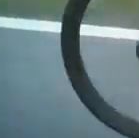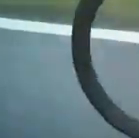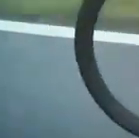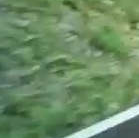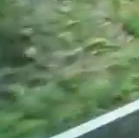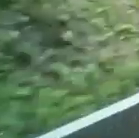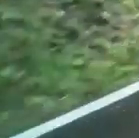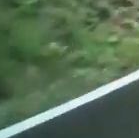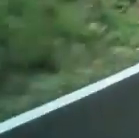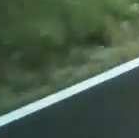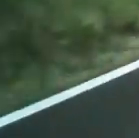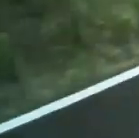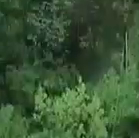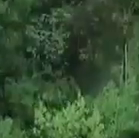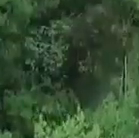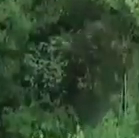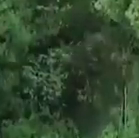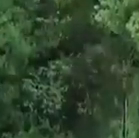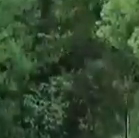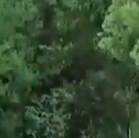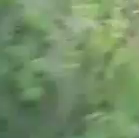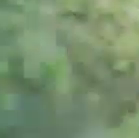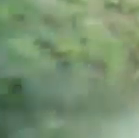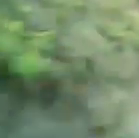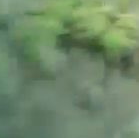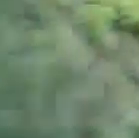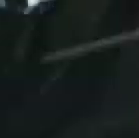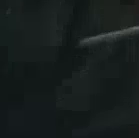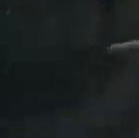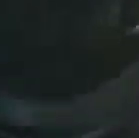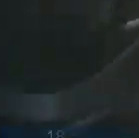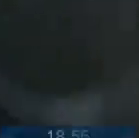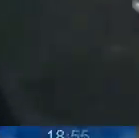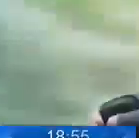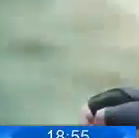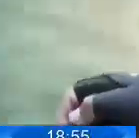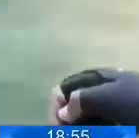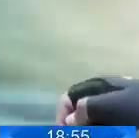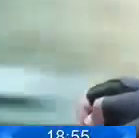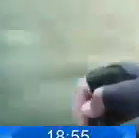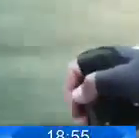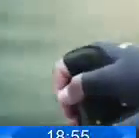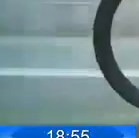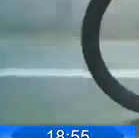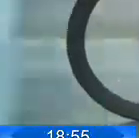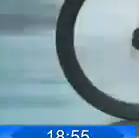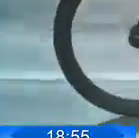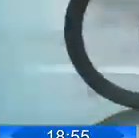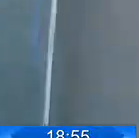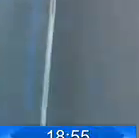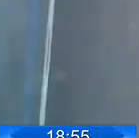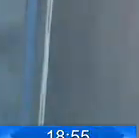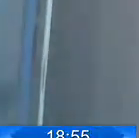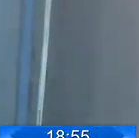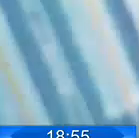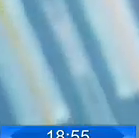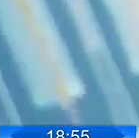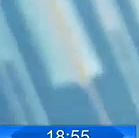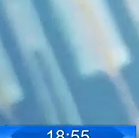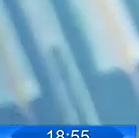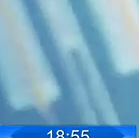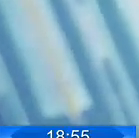Ecuatoriano, sí señor, y tú eres mi Ecuador. Ecuador, ecuatoriano, con un